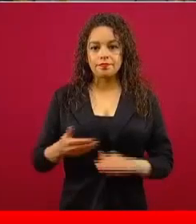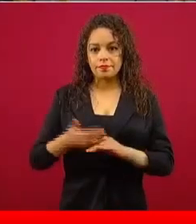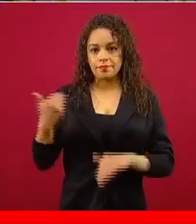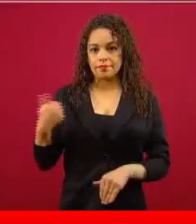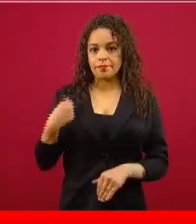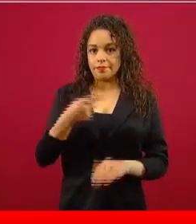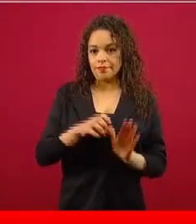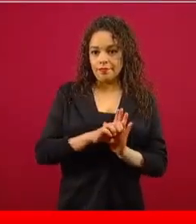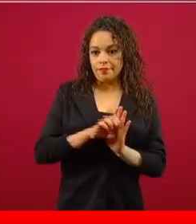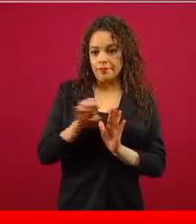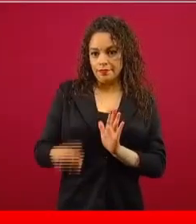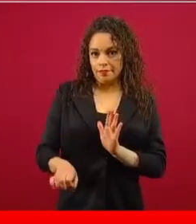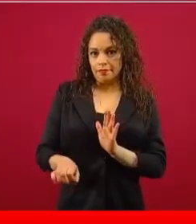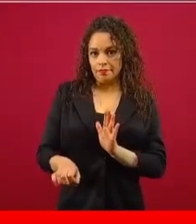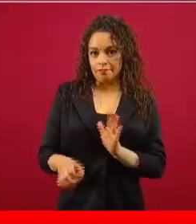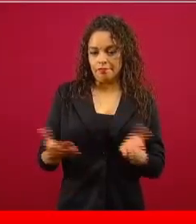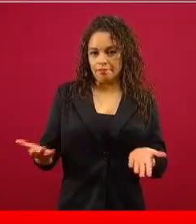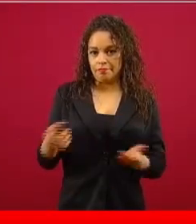La entrada de armas.